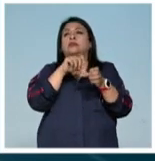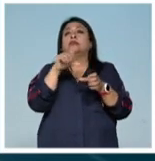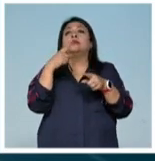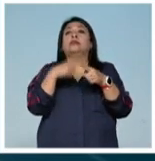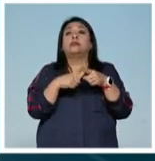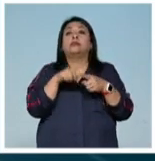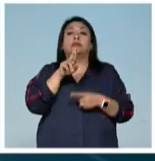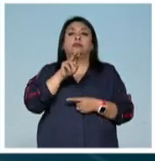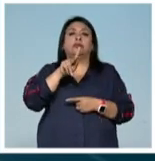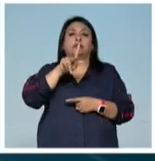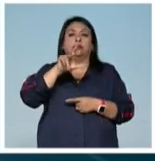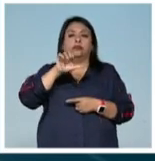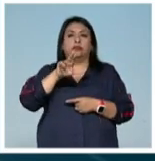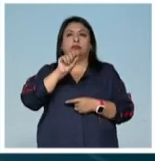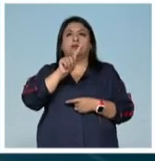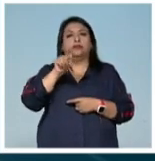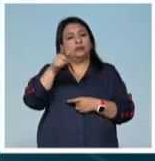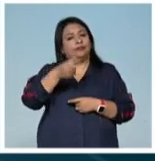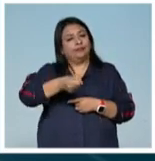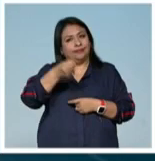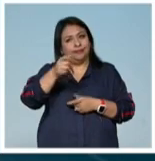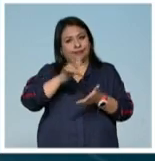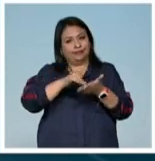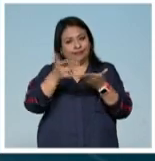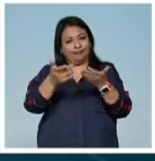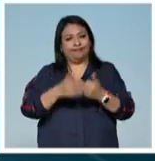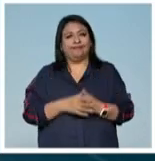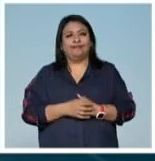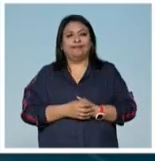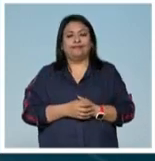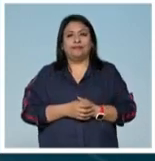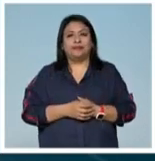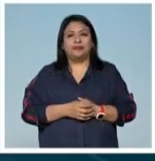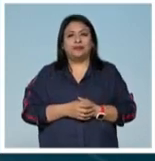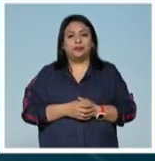que los Rolling Stones. Le mandamos un saludo. Gracias. Baby, sometime.